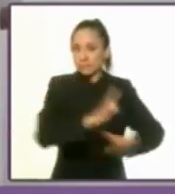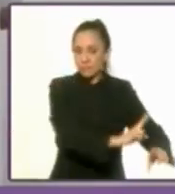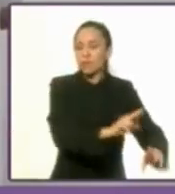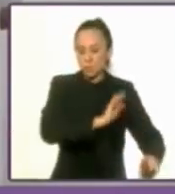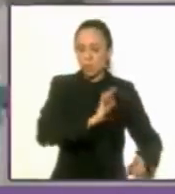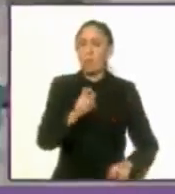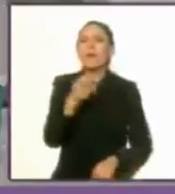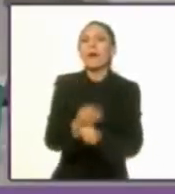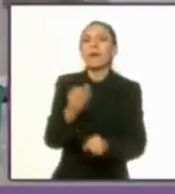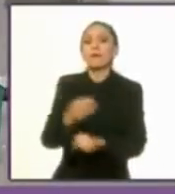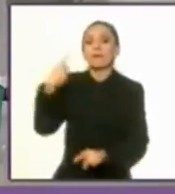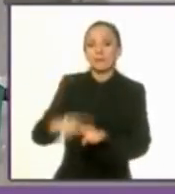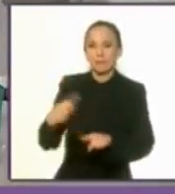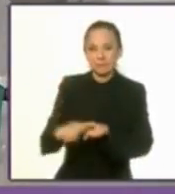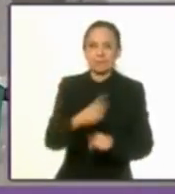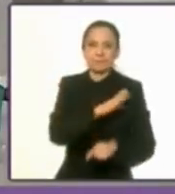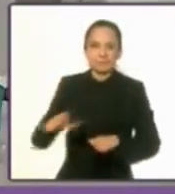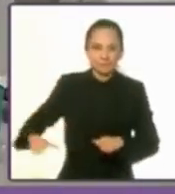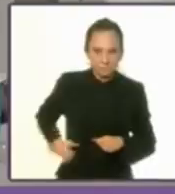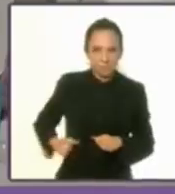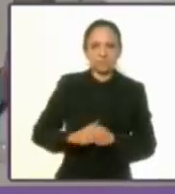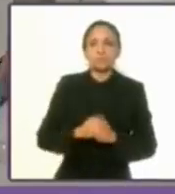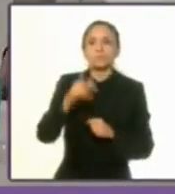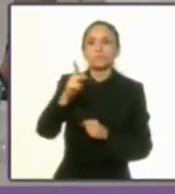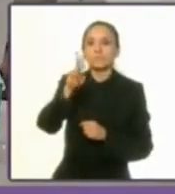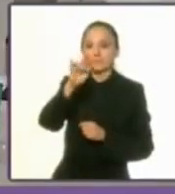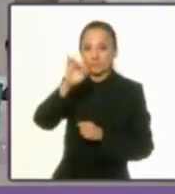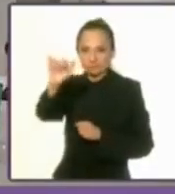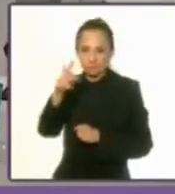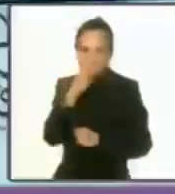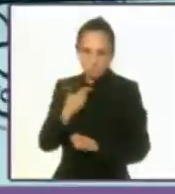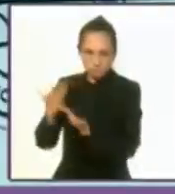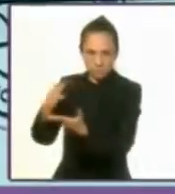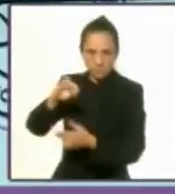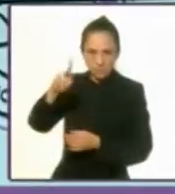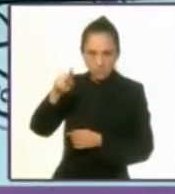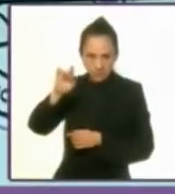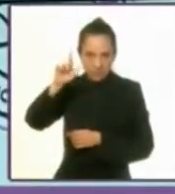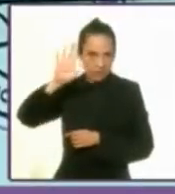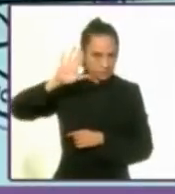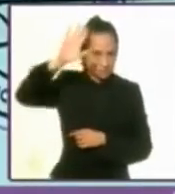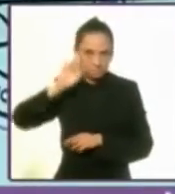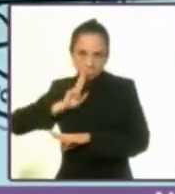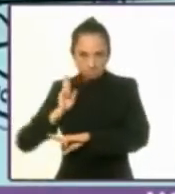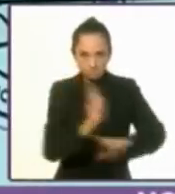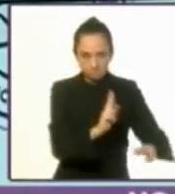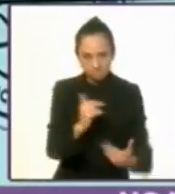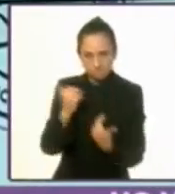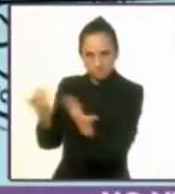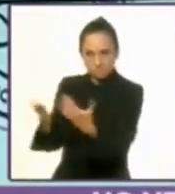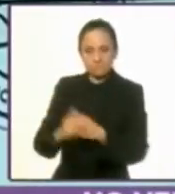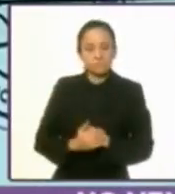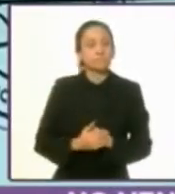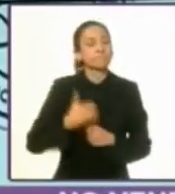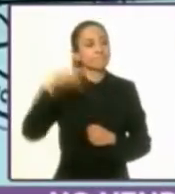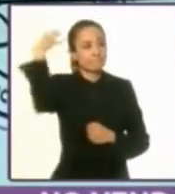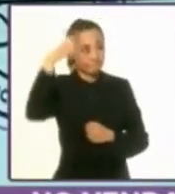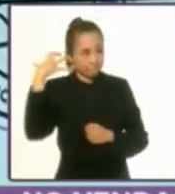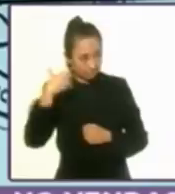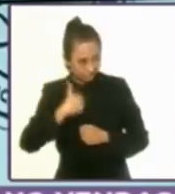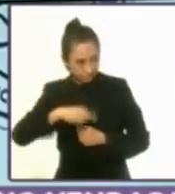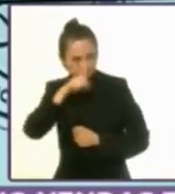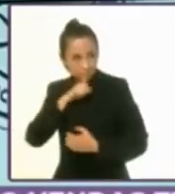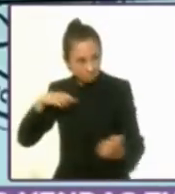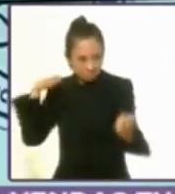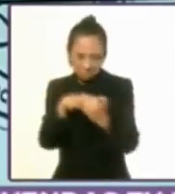de réplica el candidato del partido revolucionario institucional mikel arriola adelante jamás mentiría en este momento están subiendo a